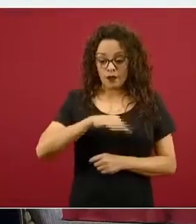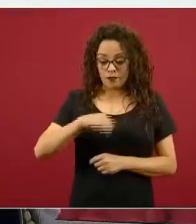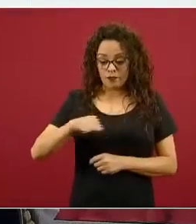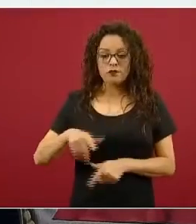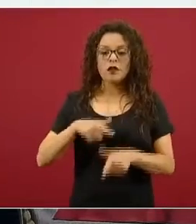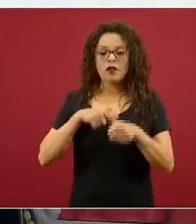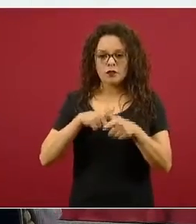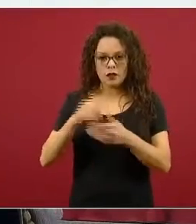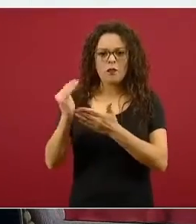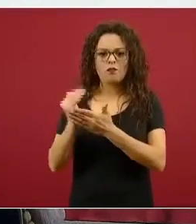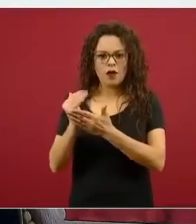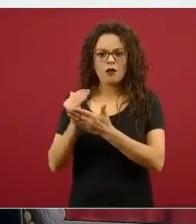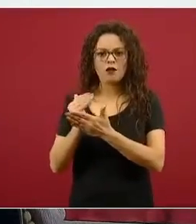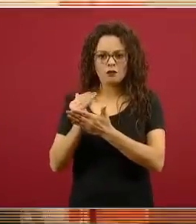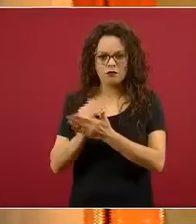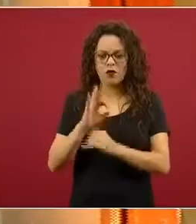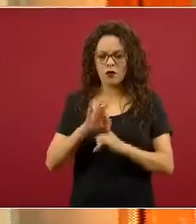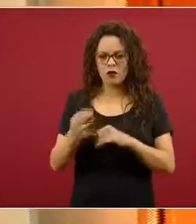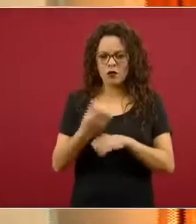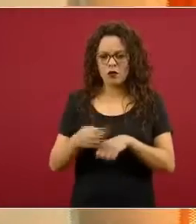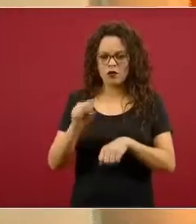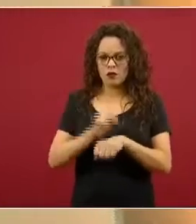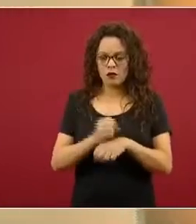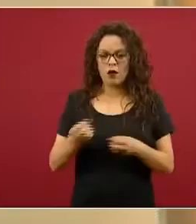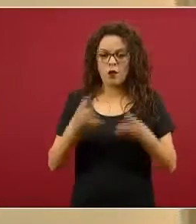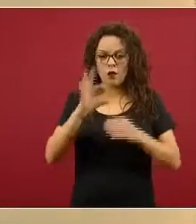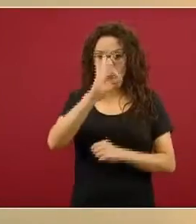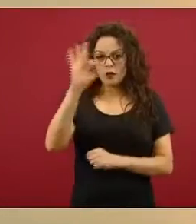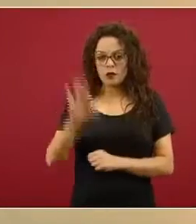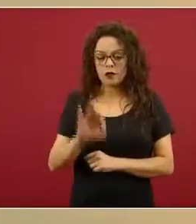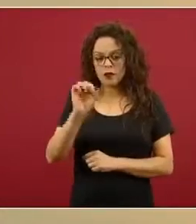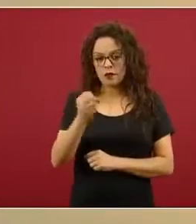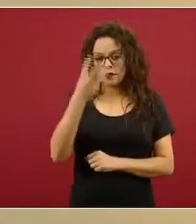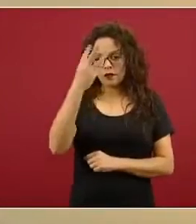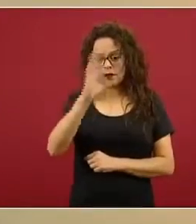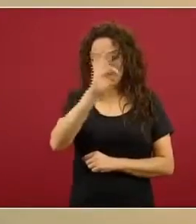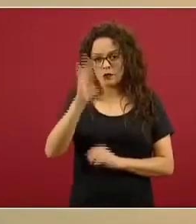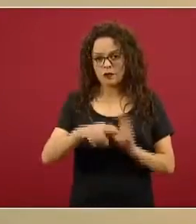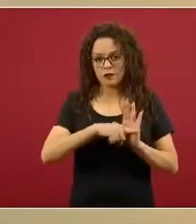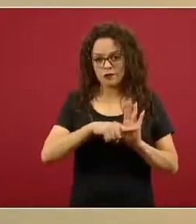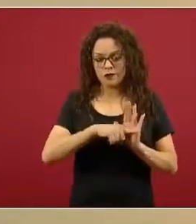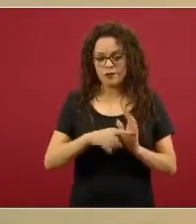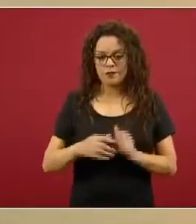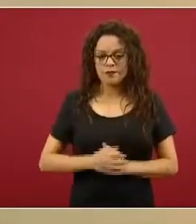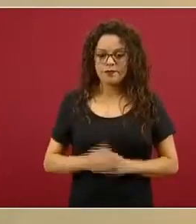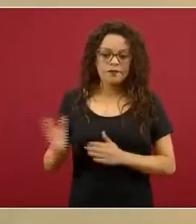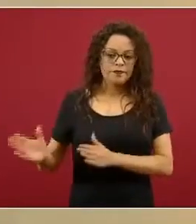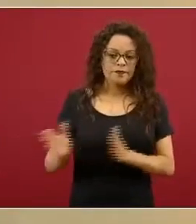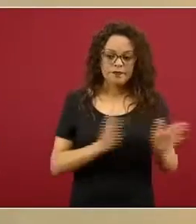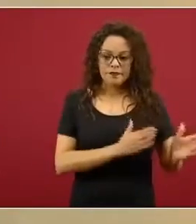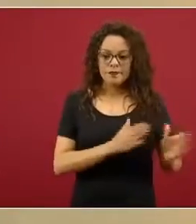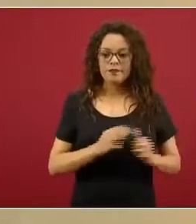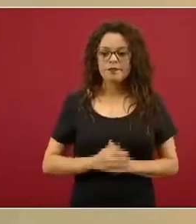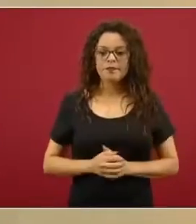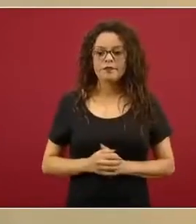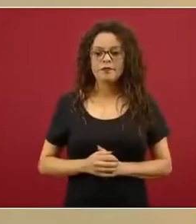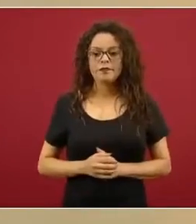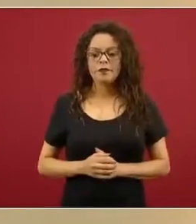descenso constante en la última semana con un 63% de incremento. La siguiente, por favor.